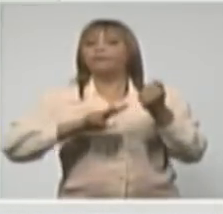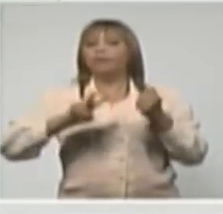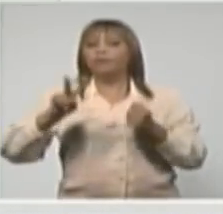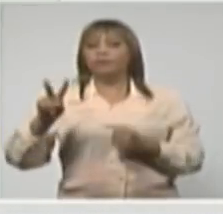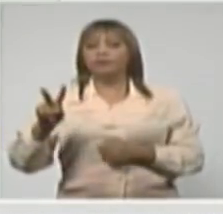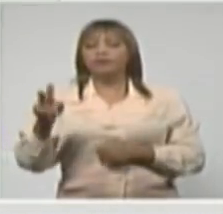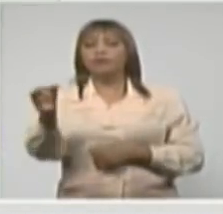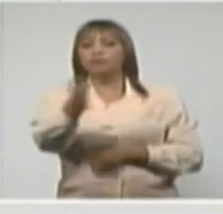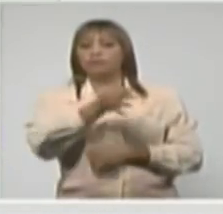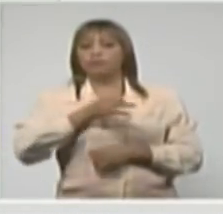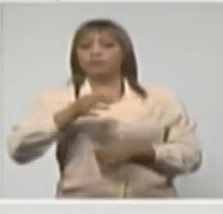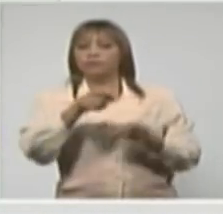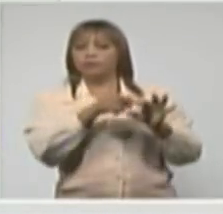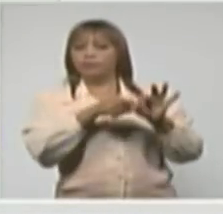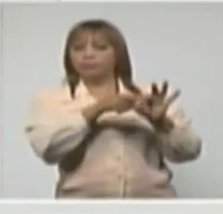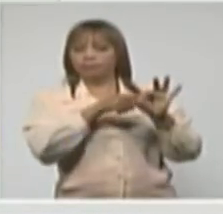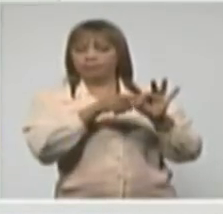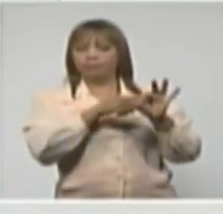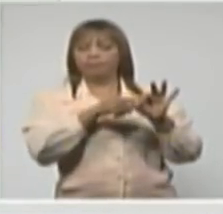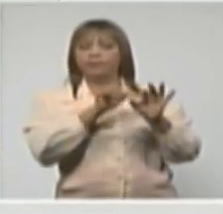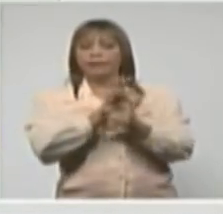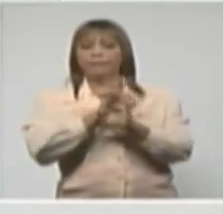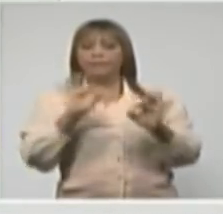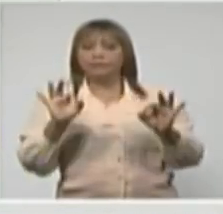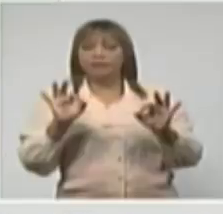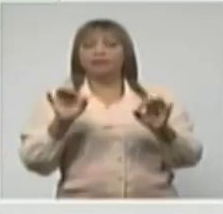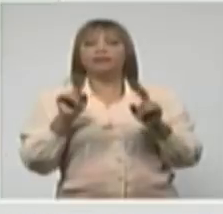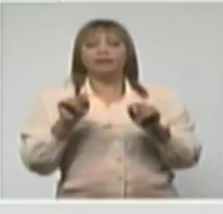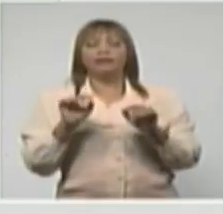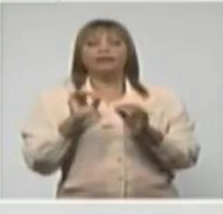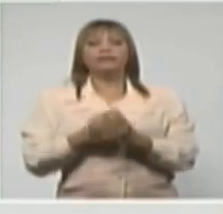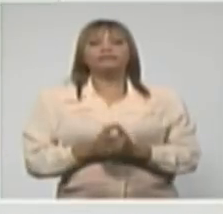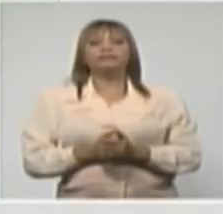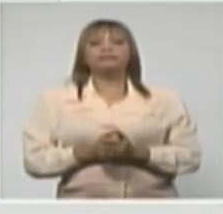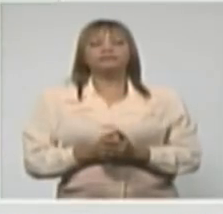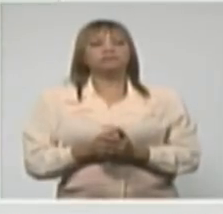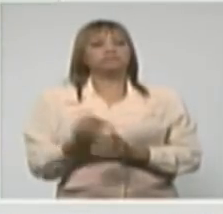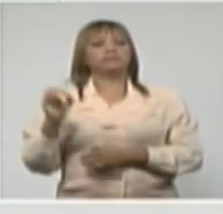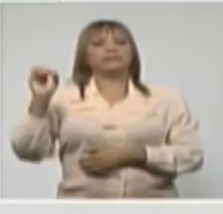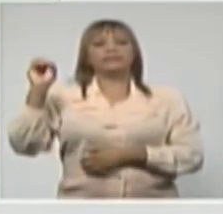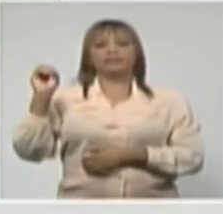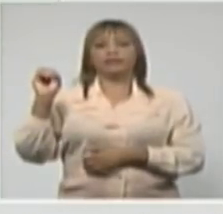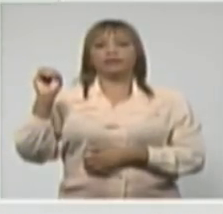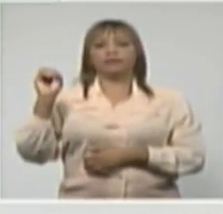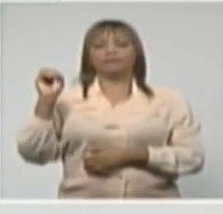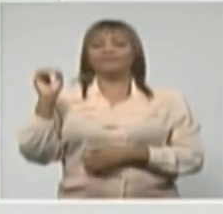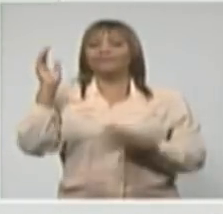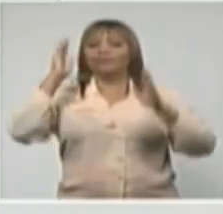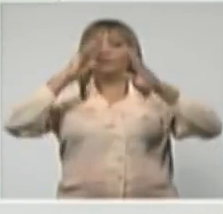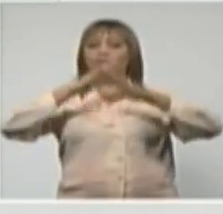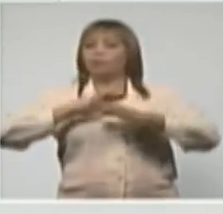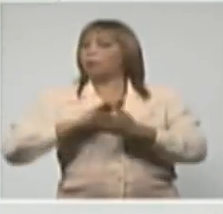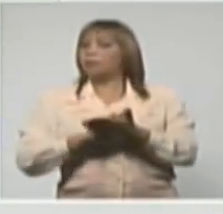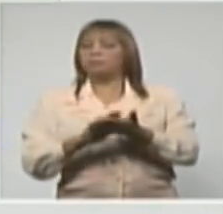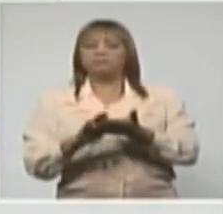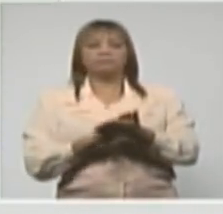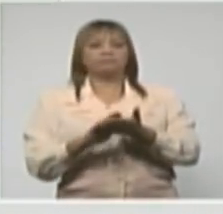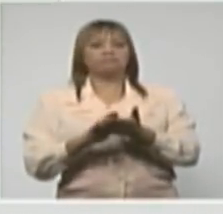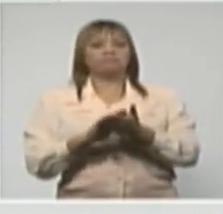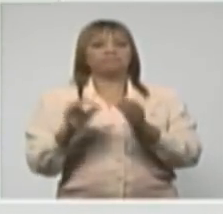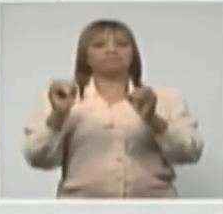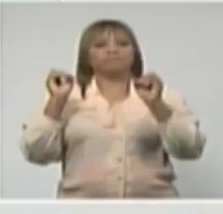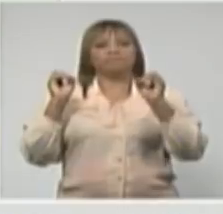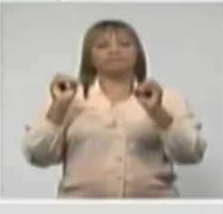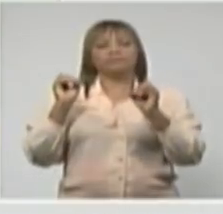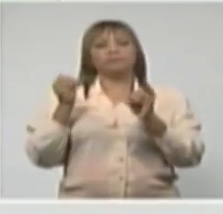municipio especial Isla de la Juventud, sin diagnosticar casos de COVID-19 desde hace